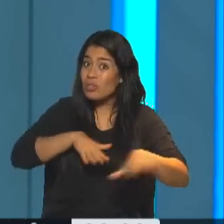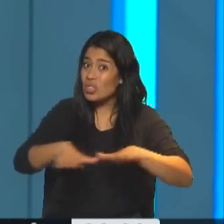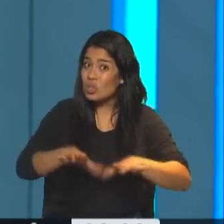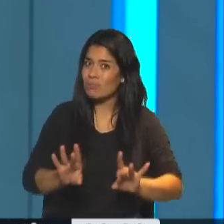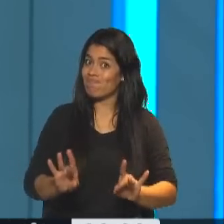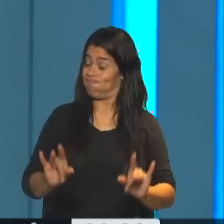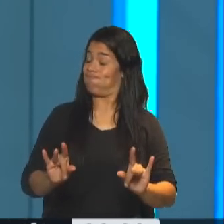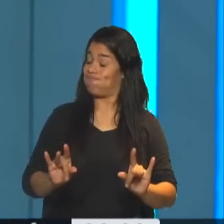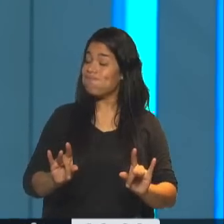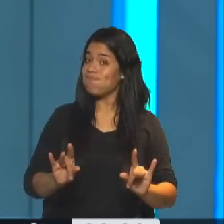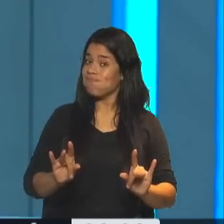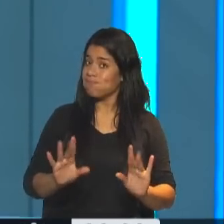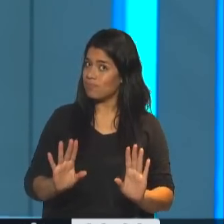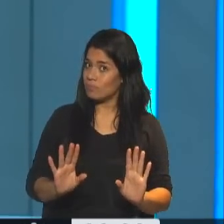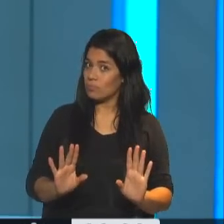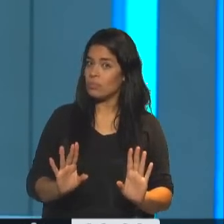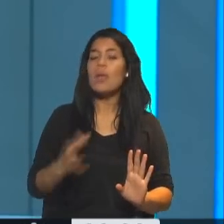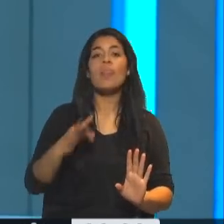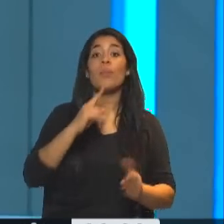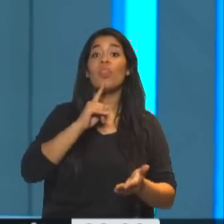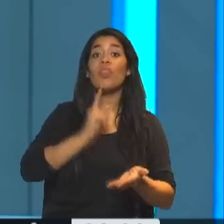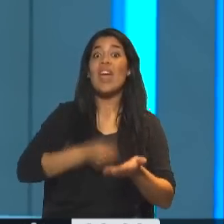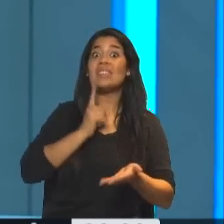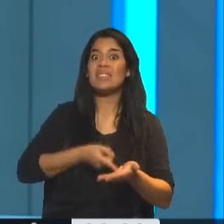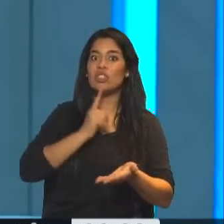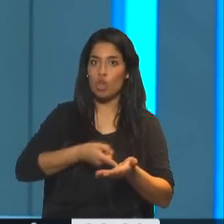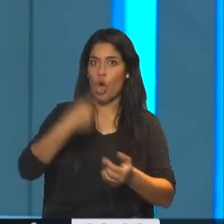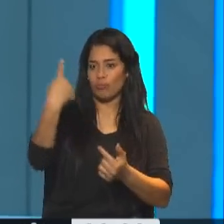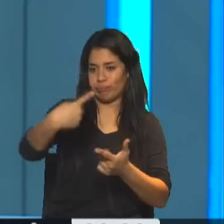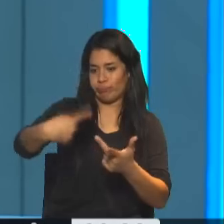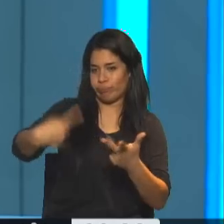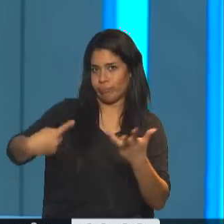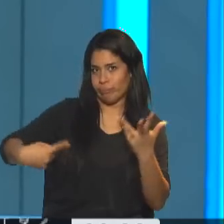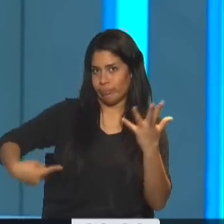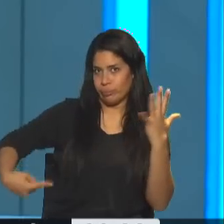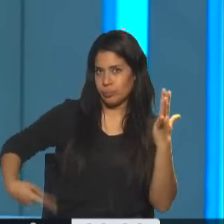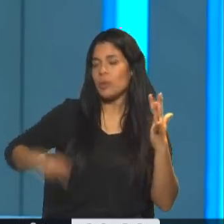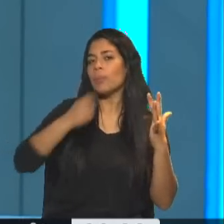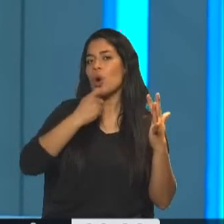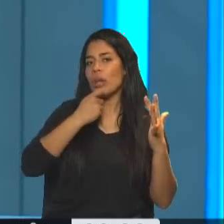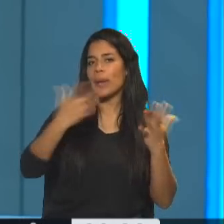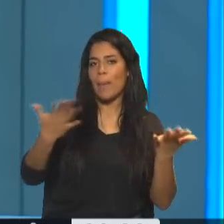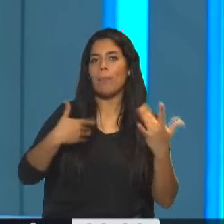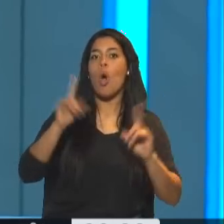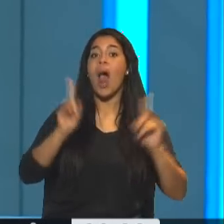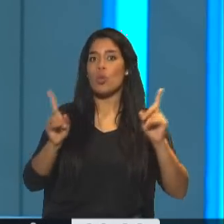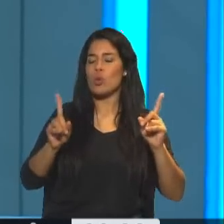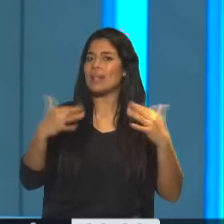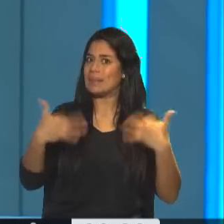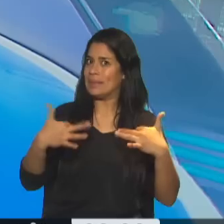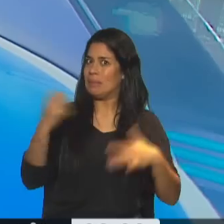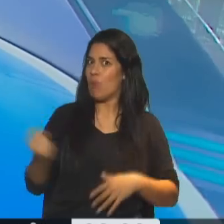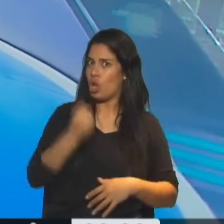estamos, le va a tocar tomar decisiones y dentro de esas decisiones hablabas de lo fuerte, ¿no? ¿Qué decisión se tomaría en